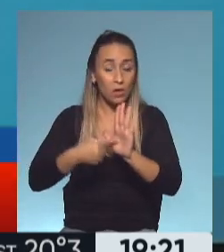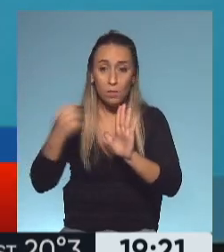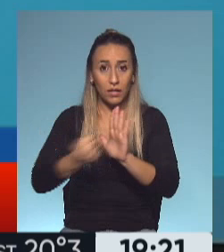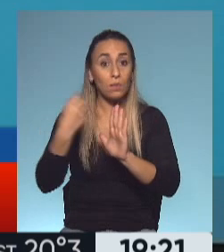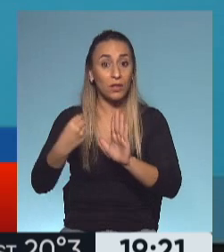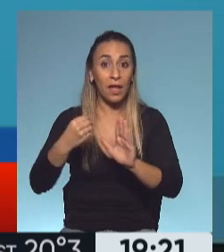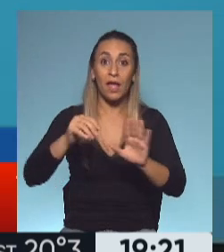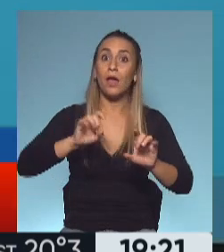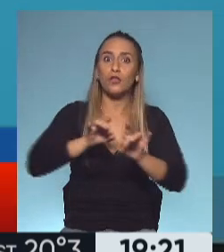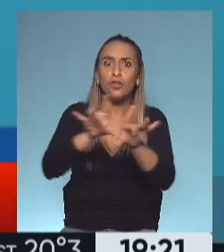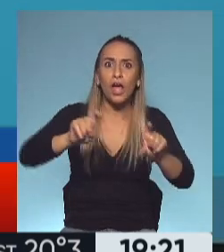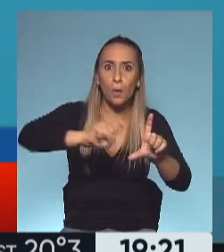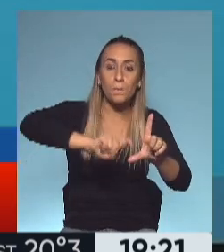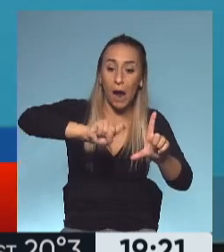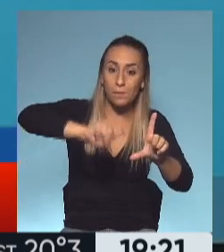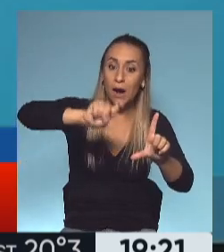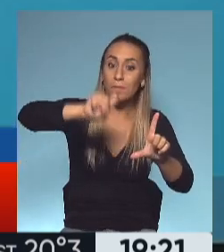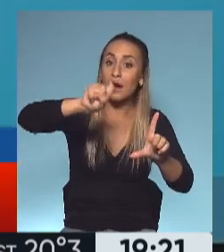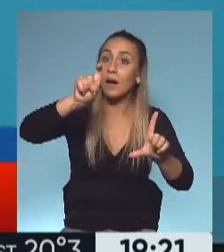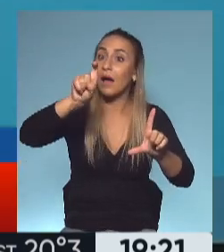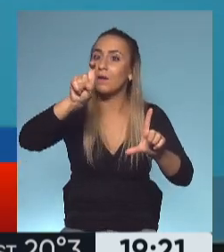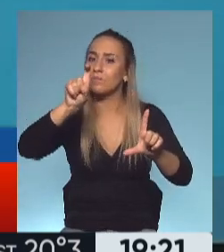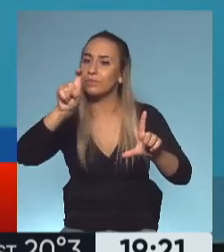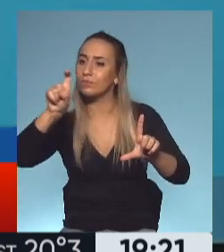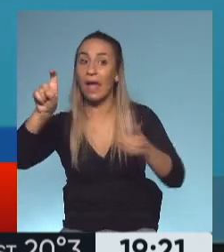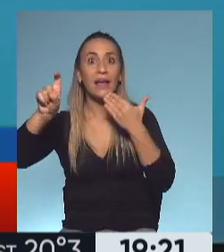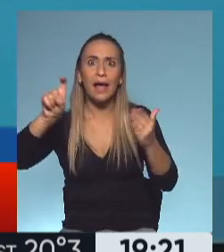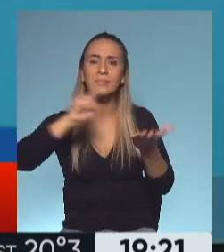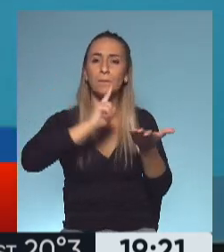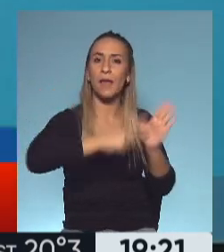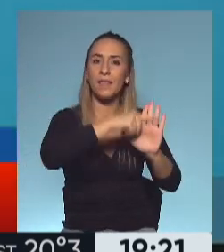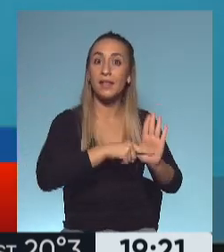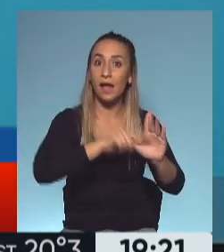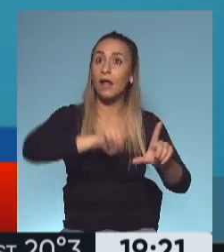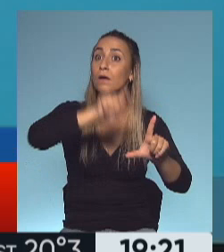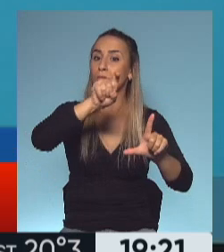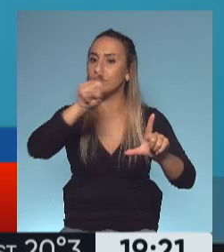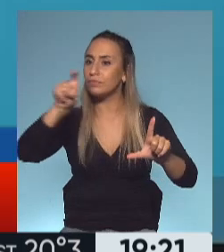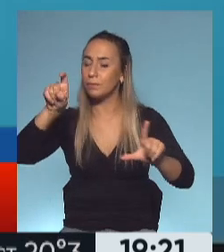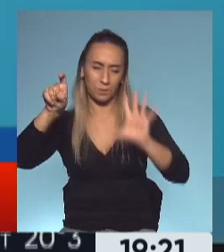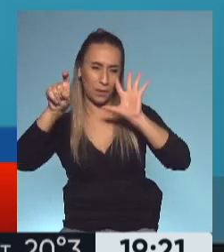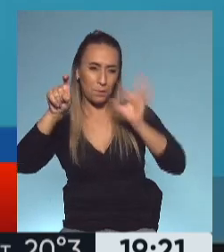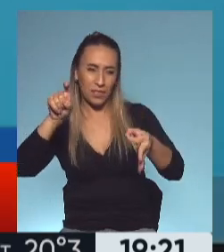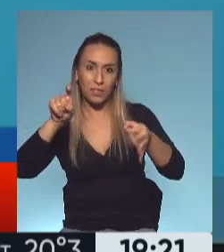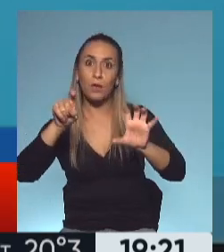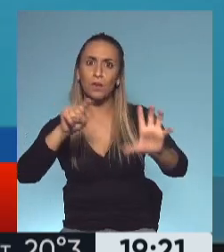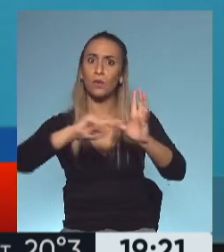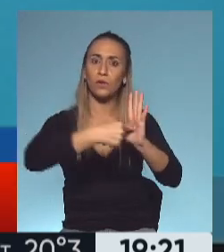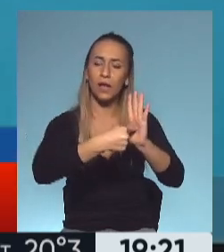primero paró de crecer, se estabilizó y ahora en la provincia de Buenos Aires se está notando un leve